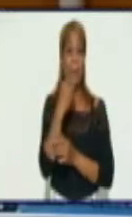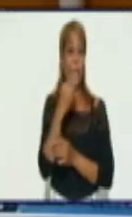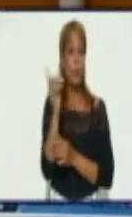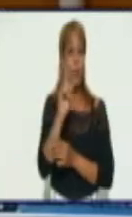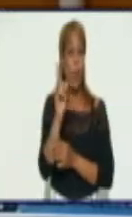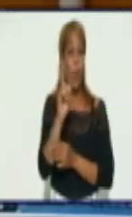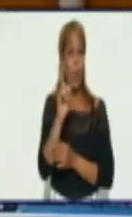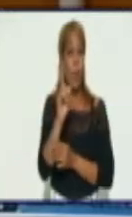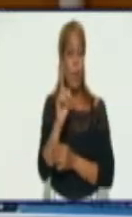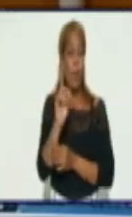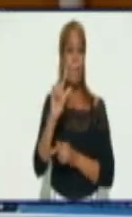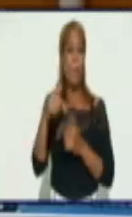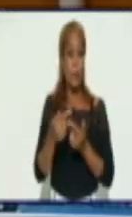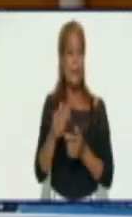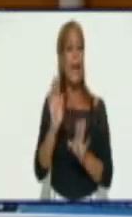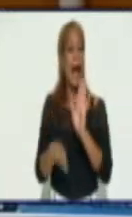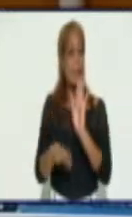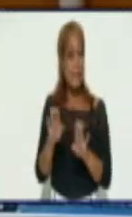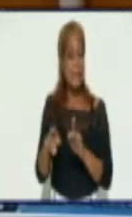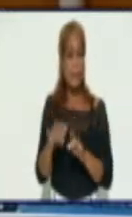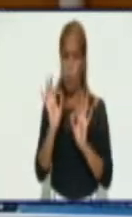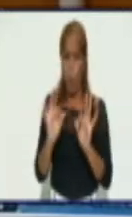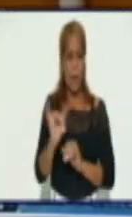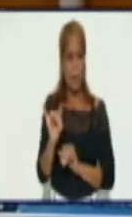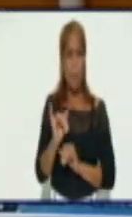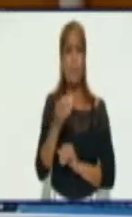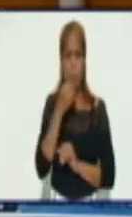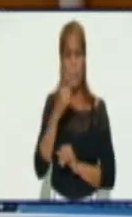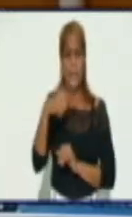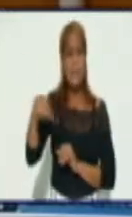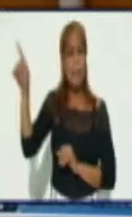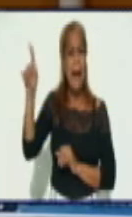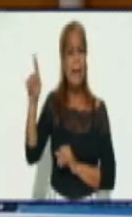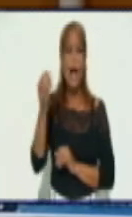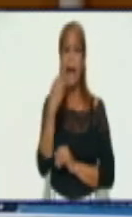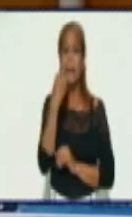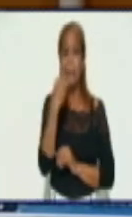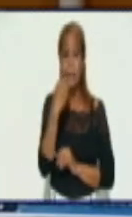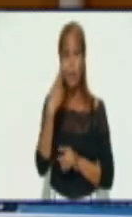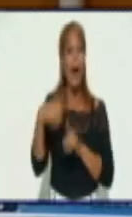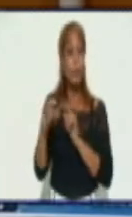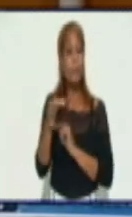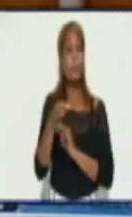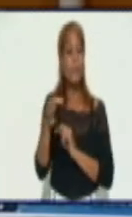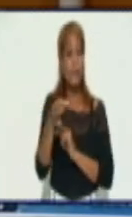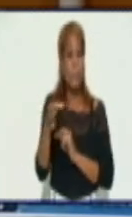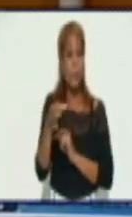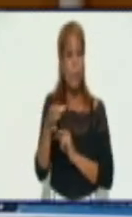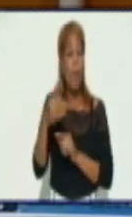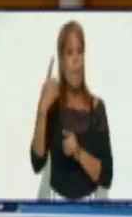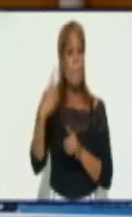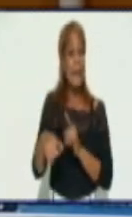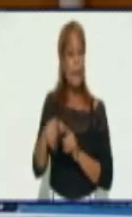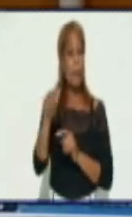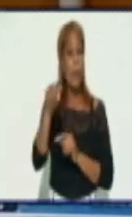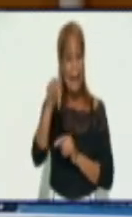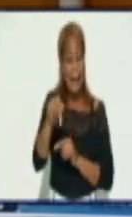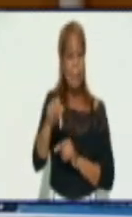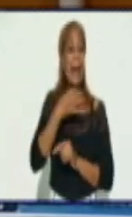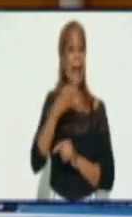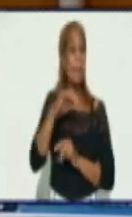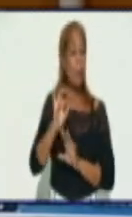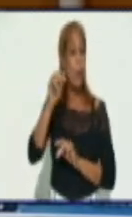poca alimento vamos a autorizar transportarlo siempre pero el chofer mo operador en su equipo con las normas de kobe y